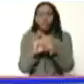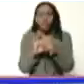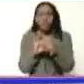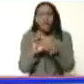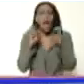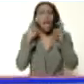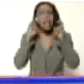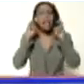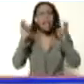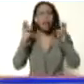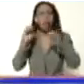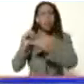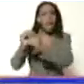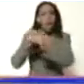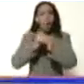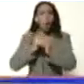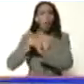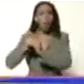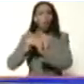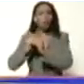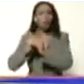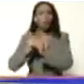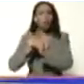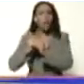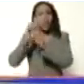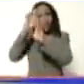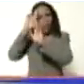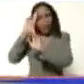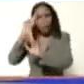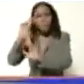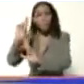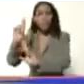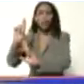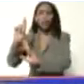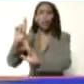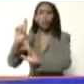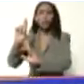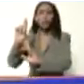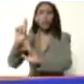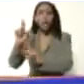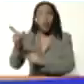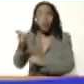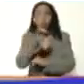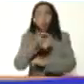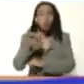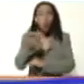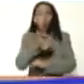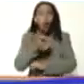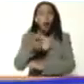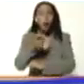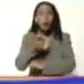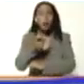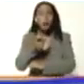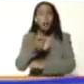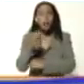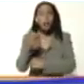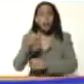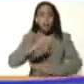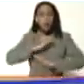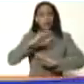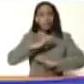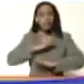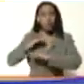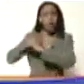términos de igualdad de respeto en búsqueda de beneficios